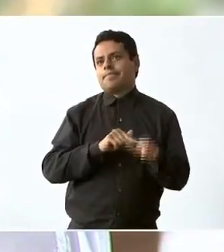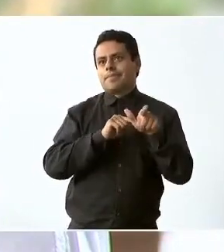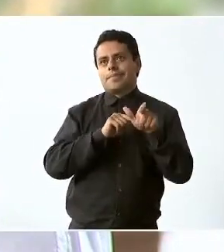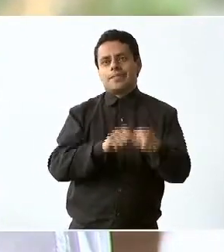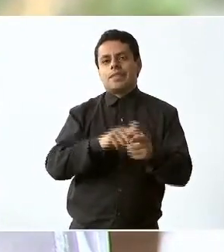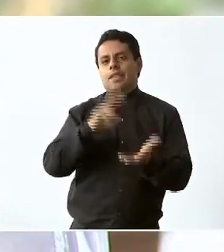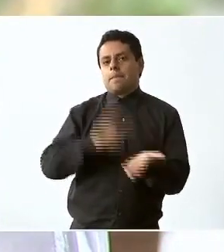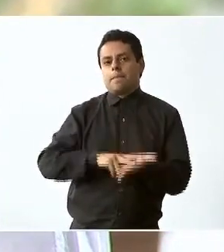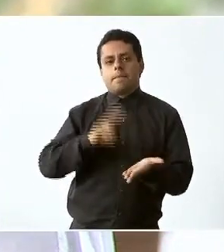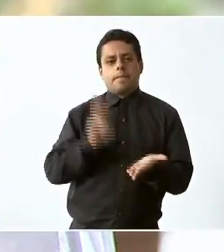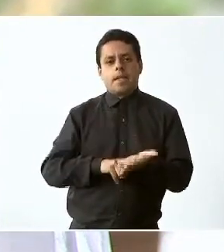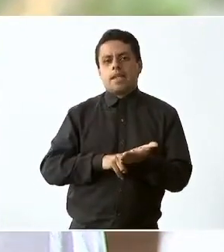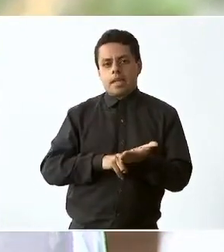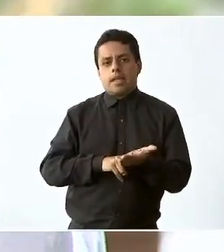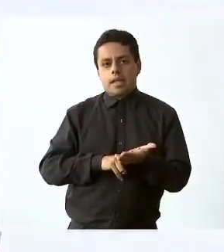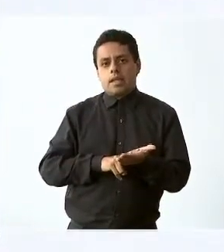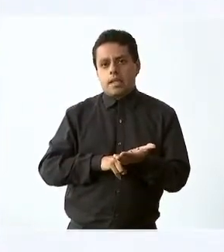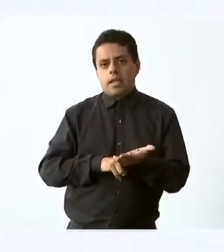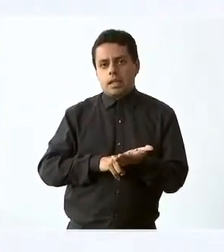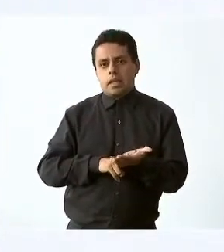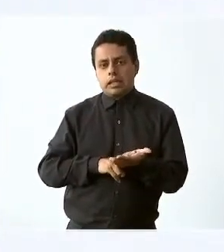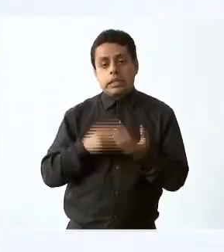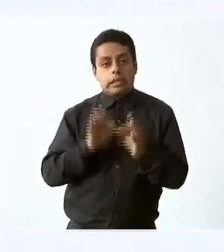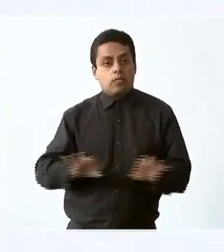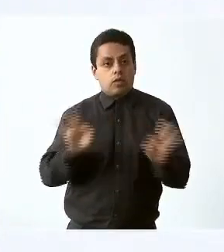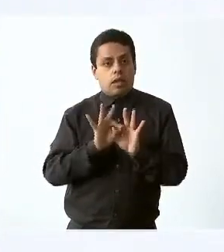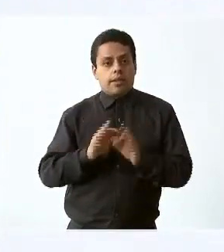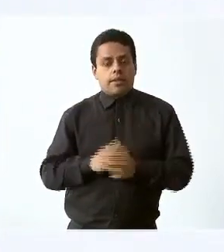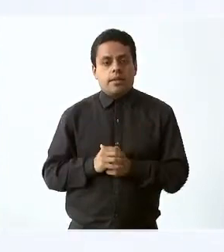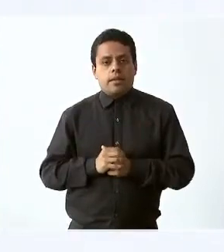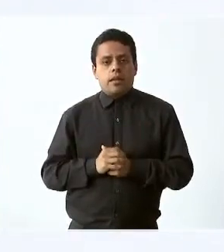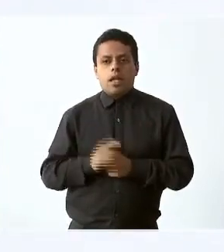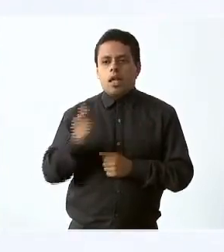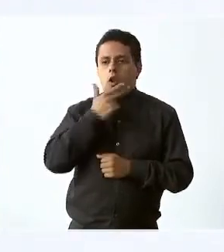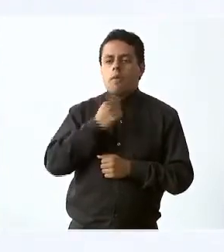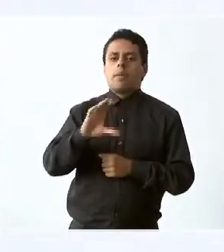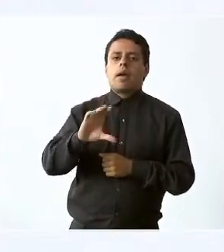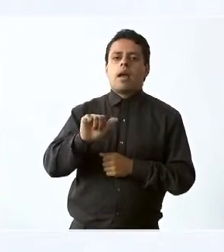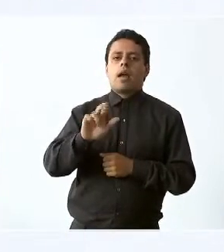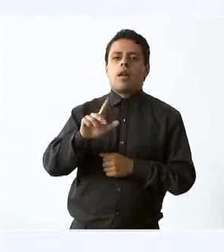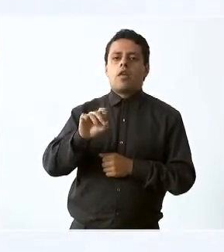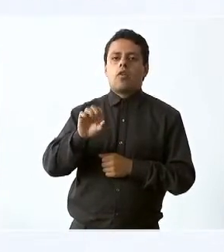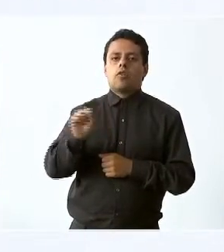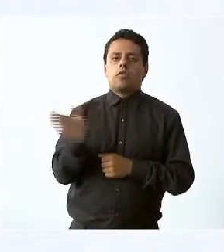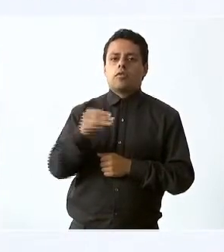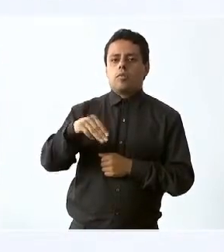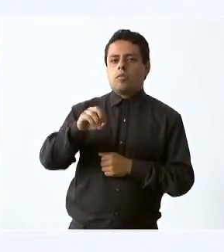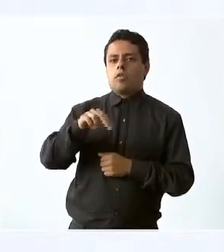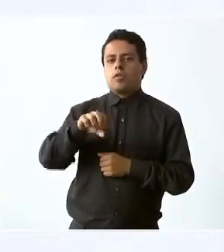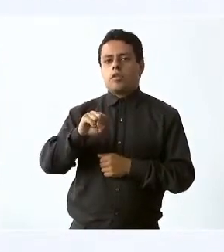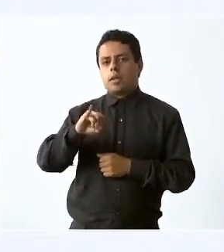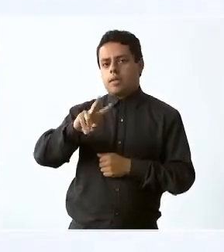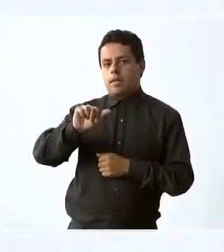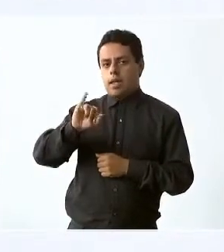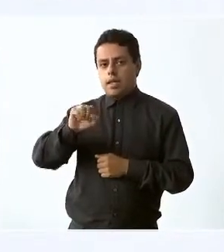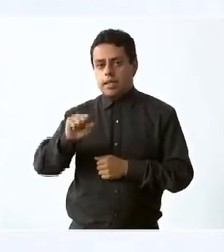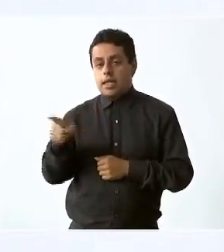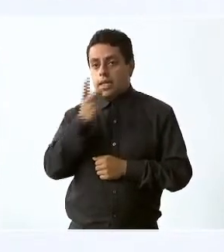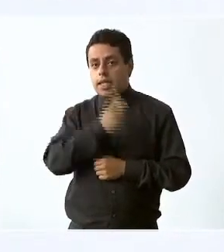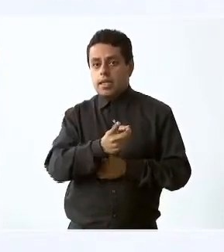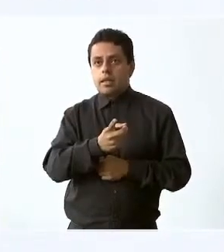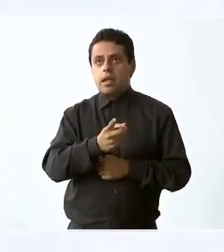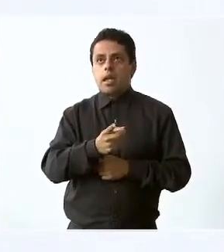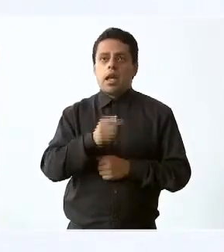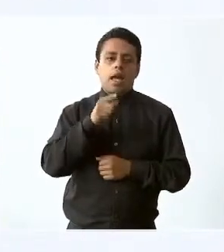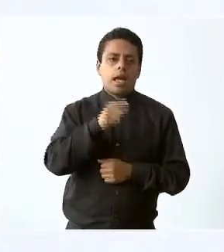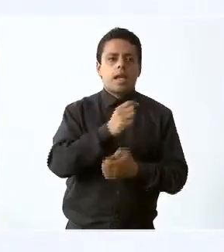más allá de cualquier estrechez. Como afirmó Carlos Monsiváis, López Velarde pertenece a la